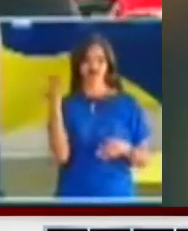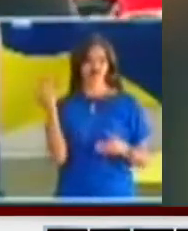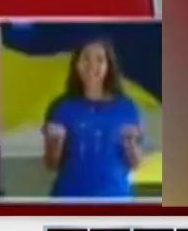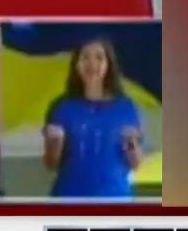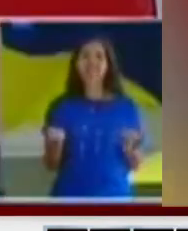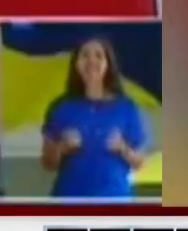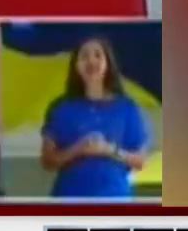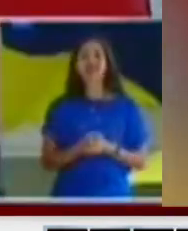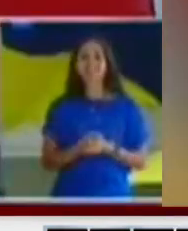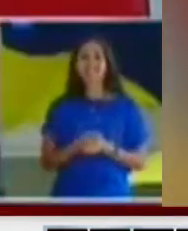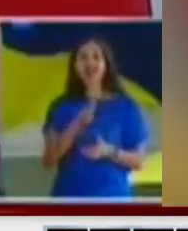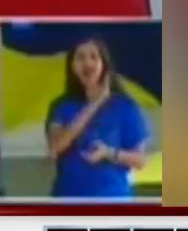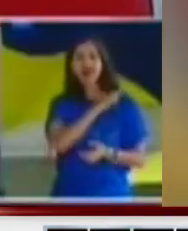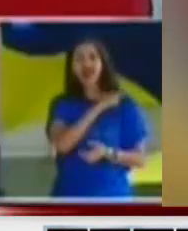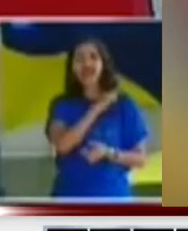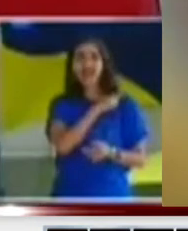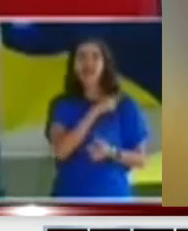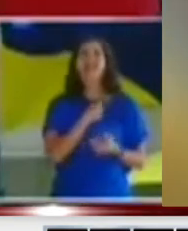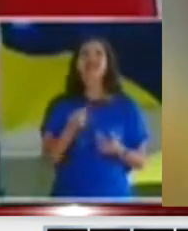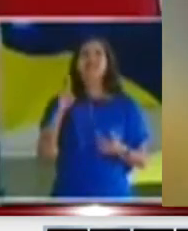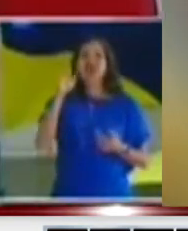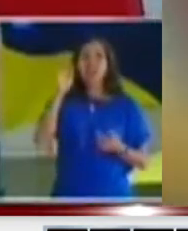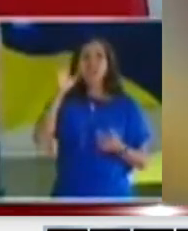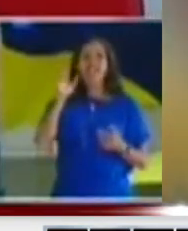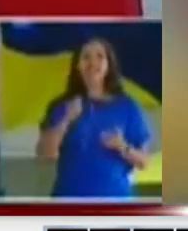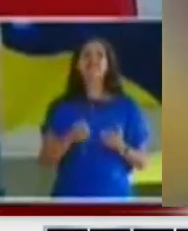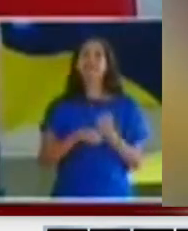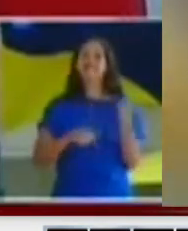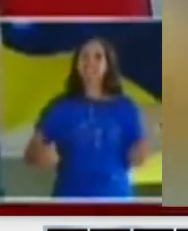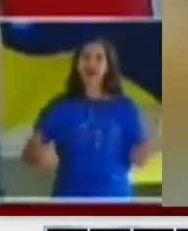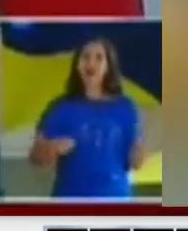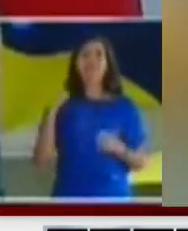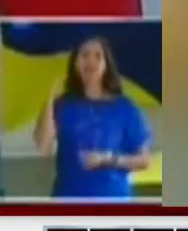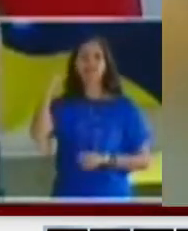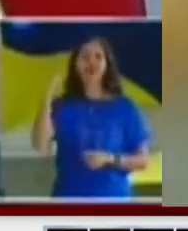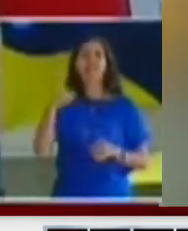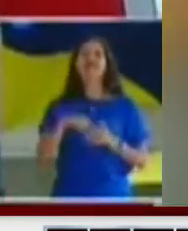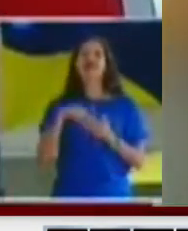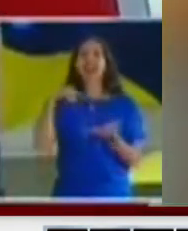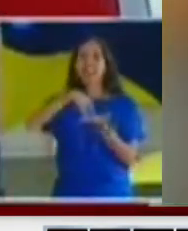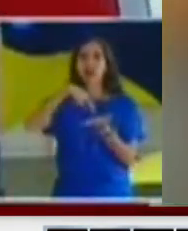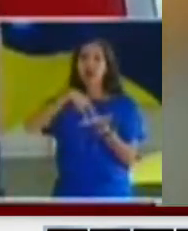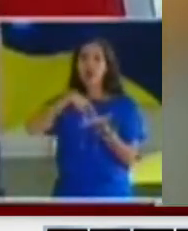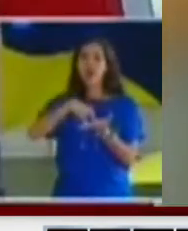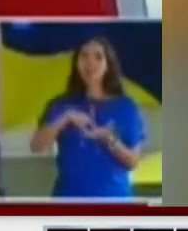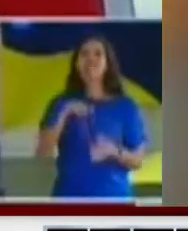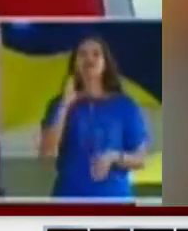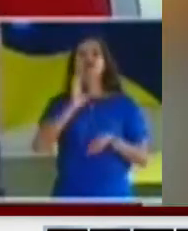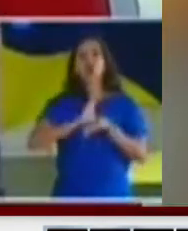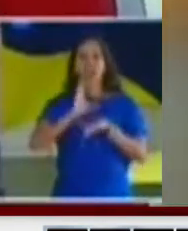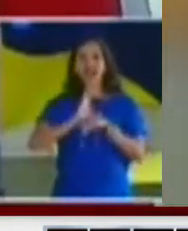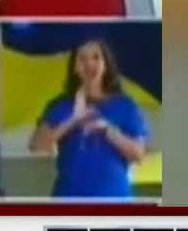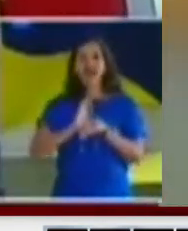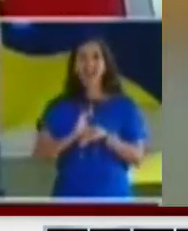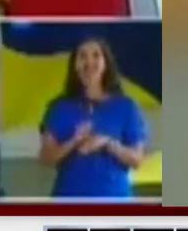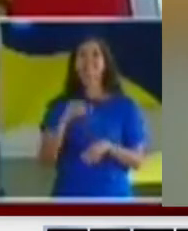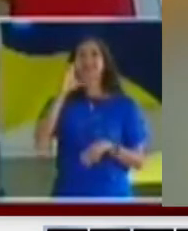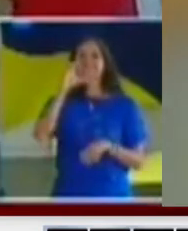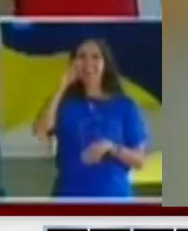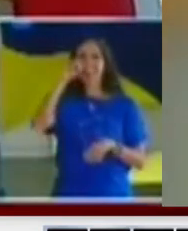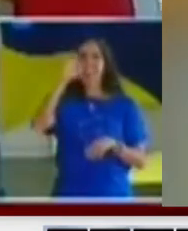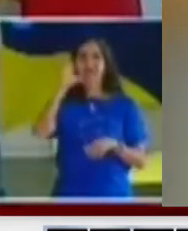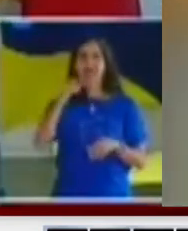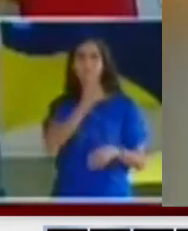Franklin Duque y Simón Serpa son los 9 funcionarios que recibieron una réplica del sable que usó el libertador Simón